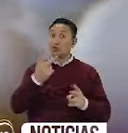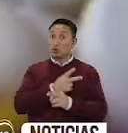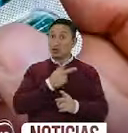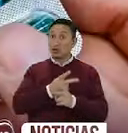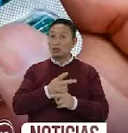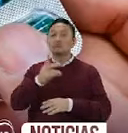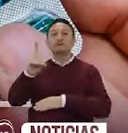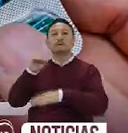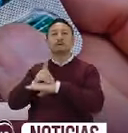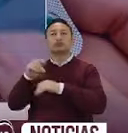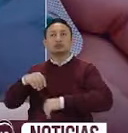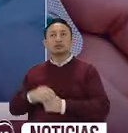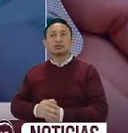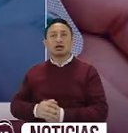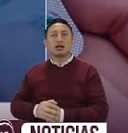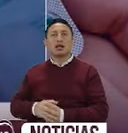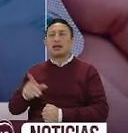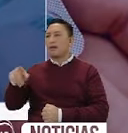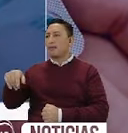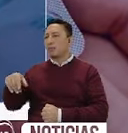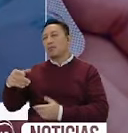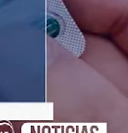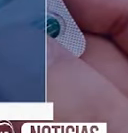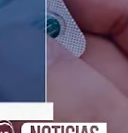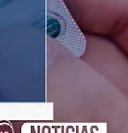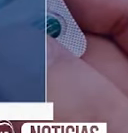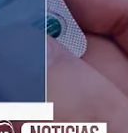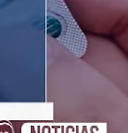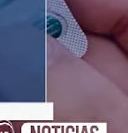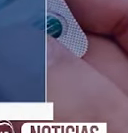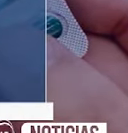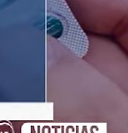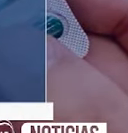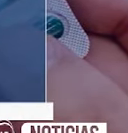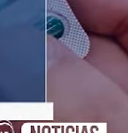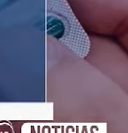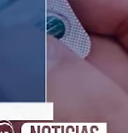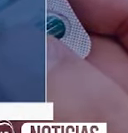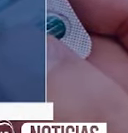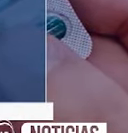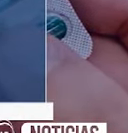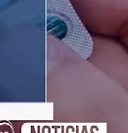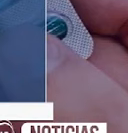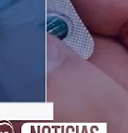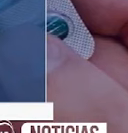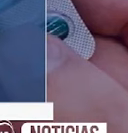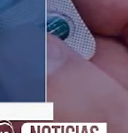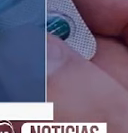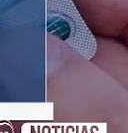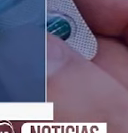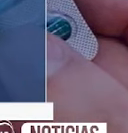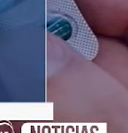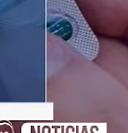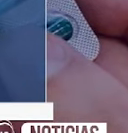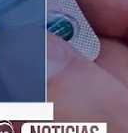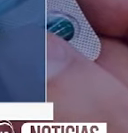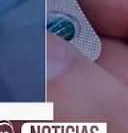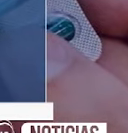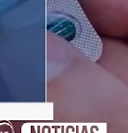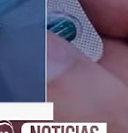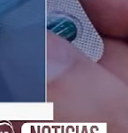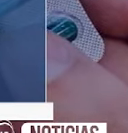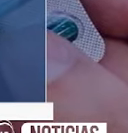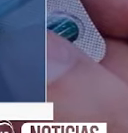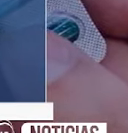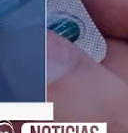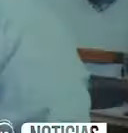los expertos es que no pida diagnóstico al vendedor de la farmacia, no se automedique, no cambie la receta médica y complete, por supuesto,